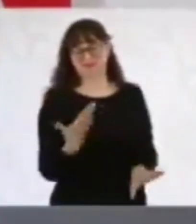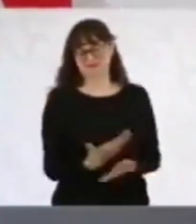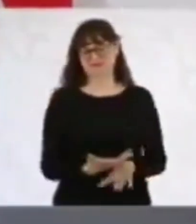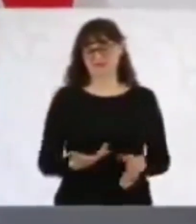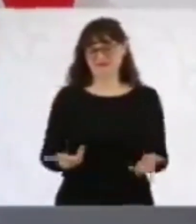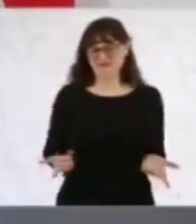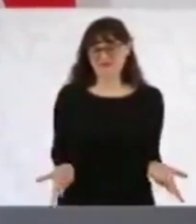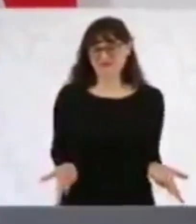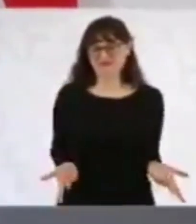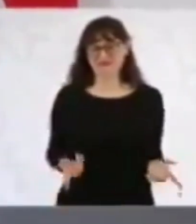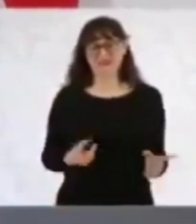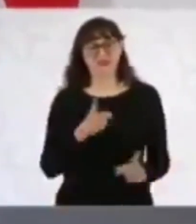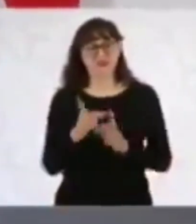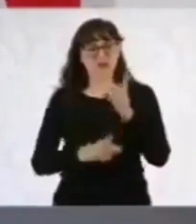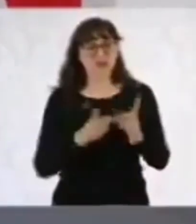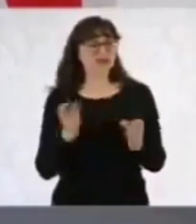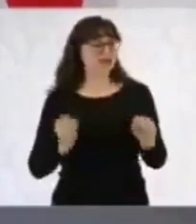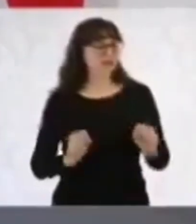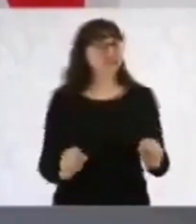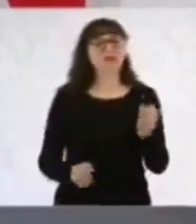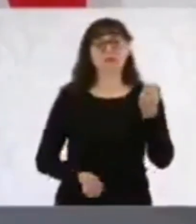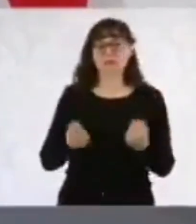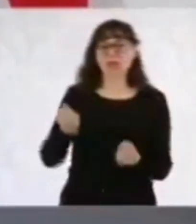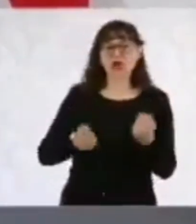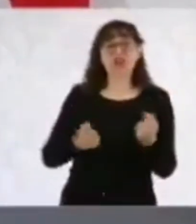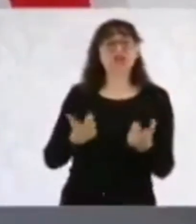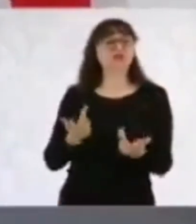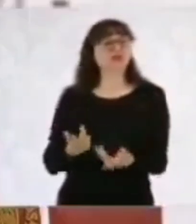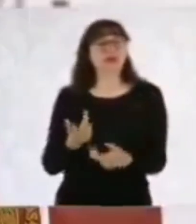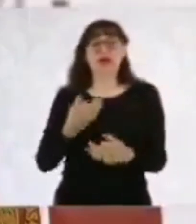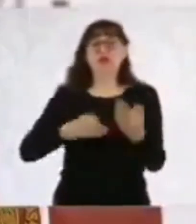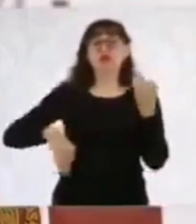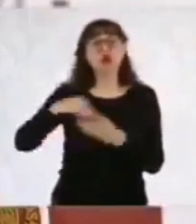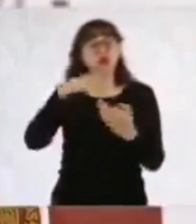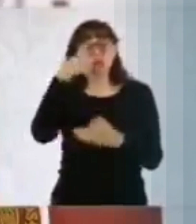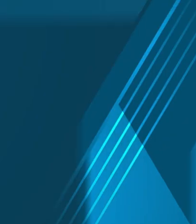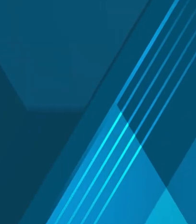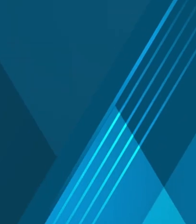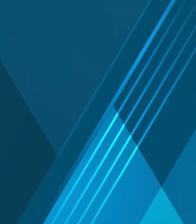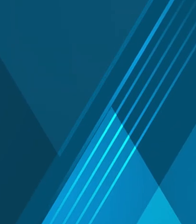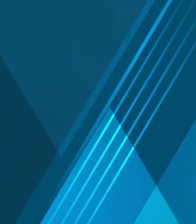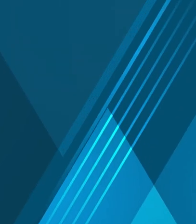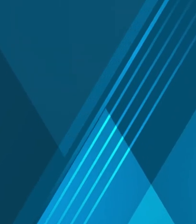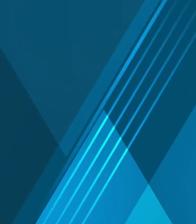el piloto. Entonces siempre hay que apoyar a todas y a todos los mexicanos.